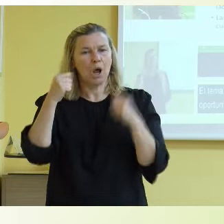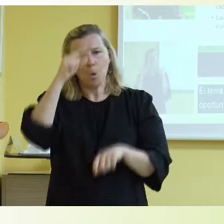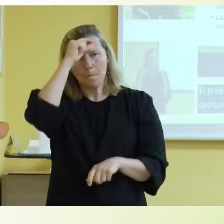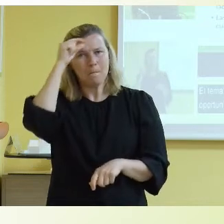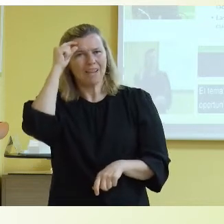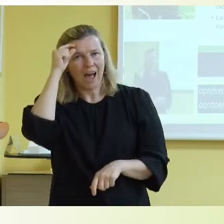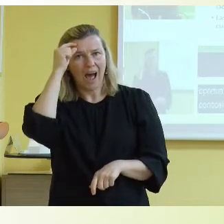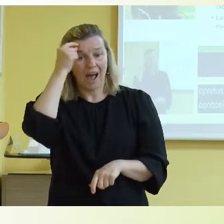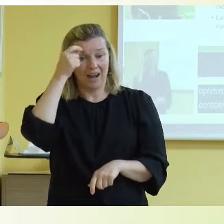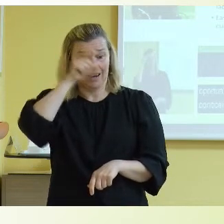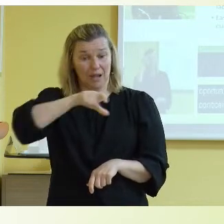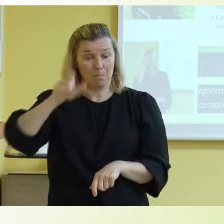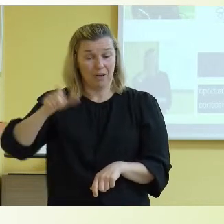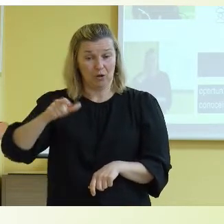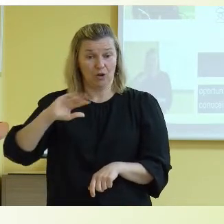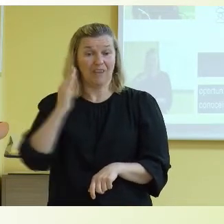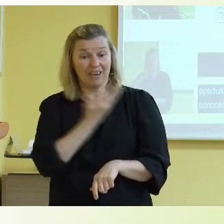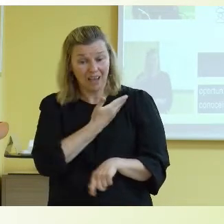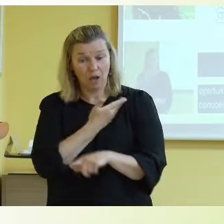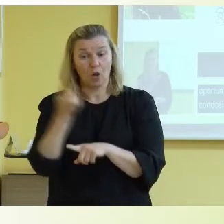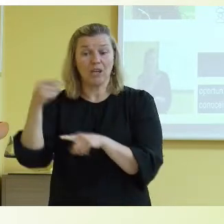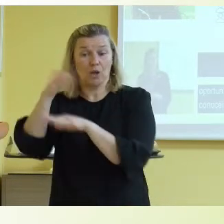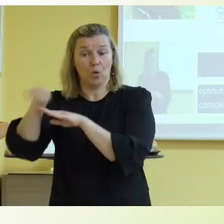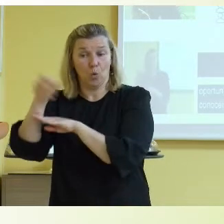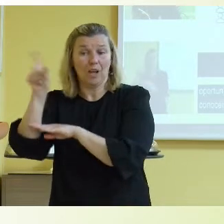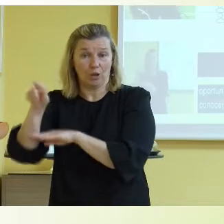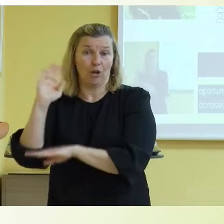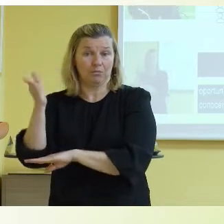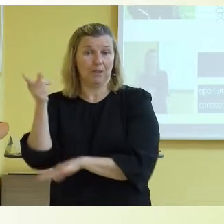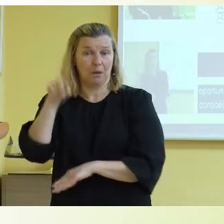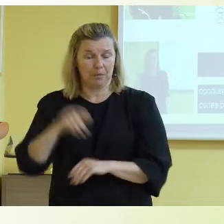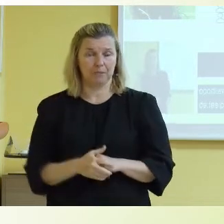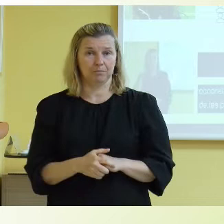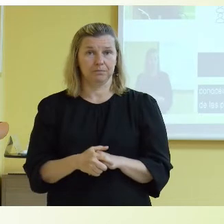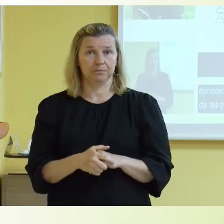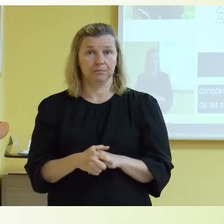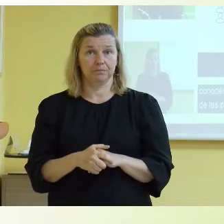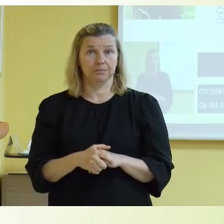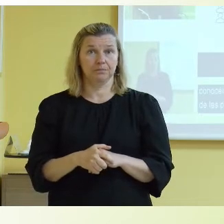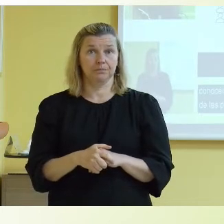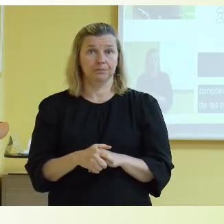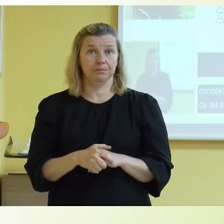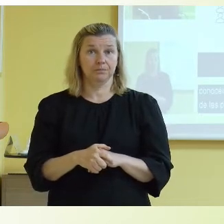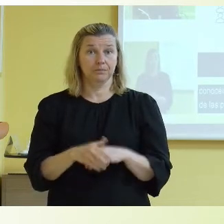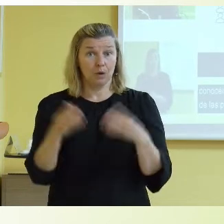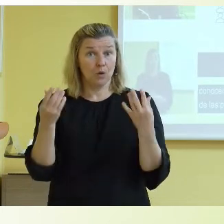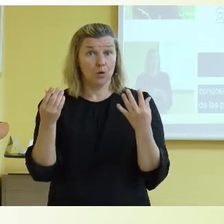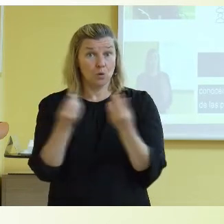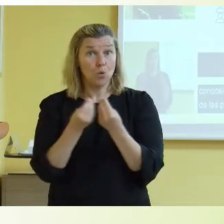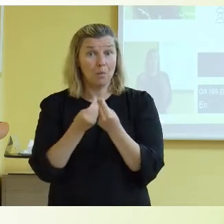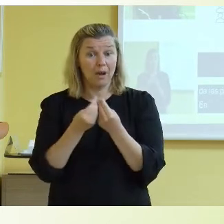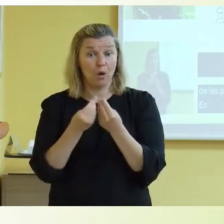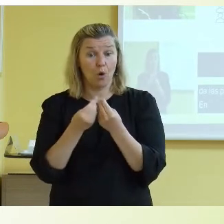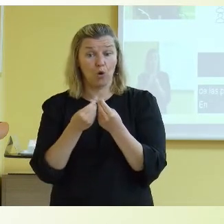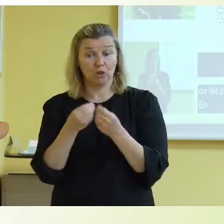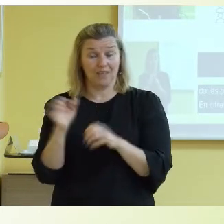las personas que están afectadas y de los cuidadores. En cifras de la propia Organización Europea de